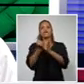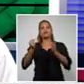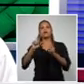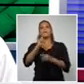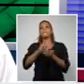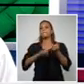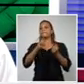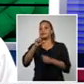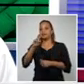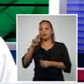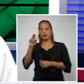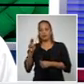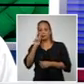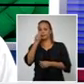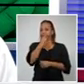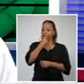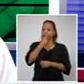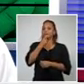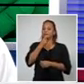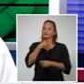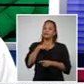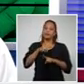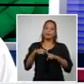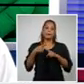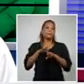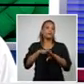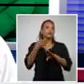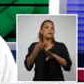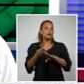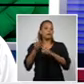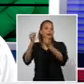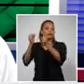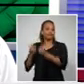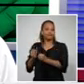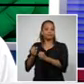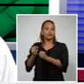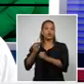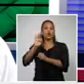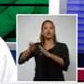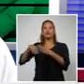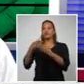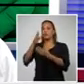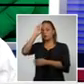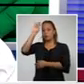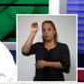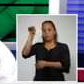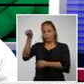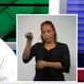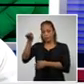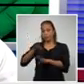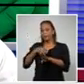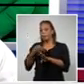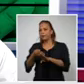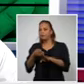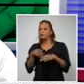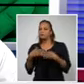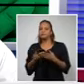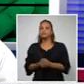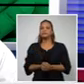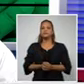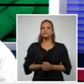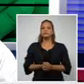lamentablemente después de una estadía de 8 días en el hospital y